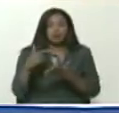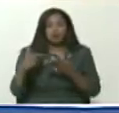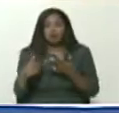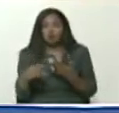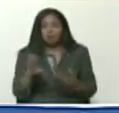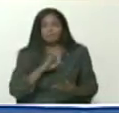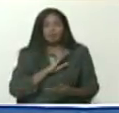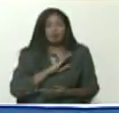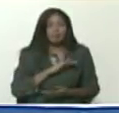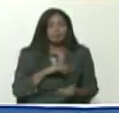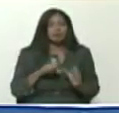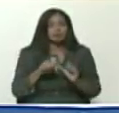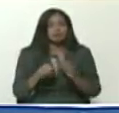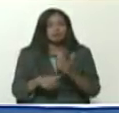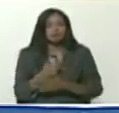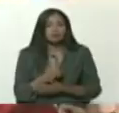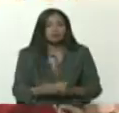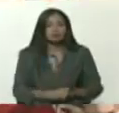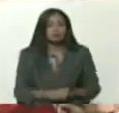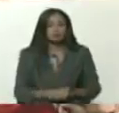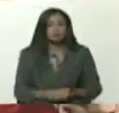prima permanente.